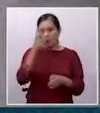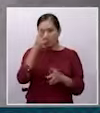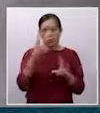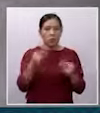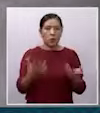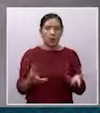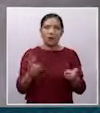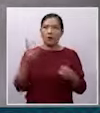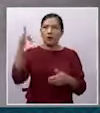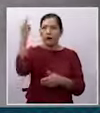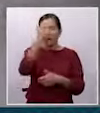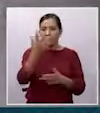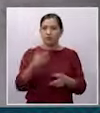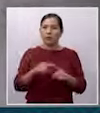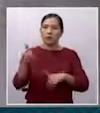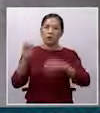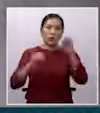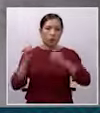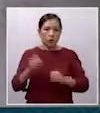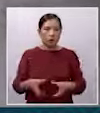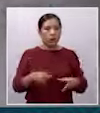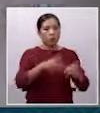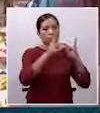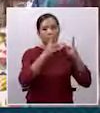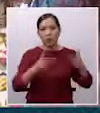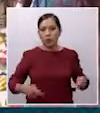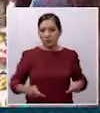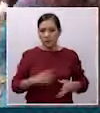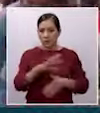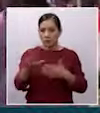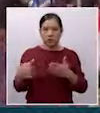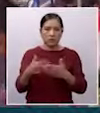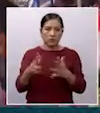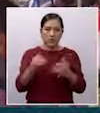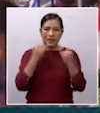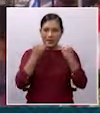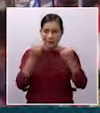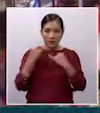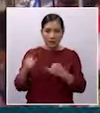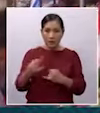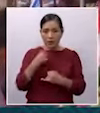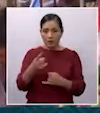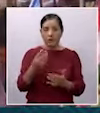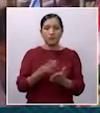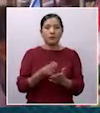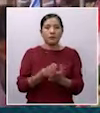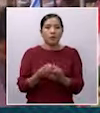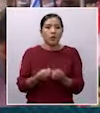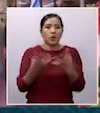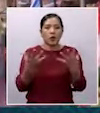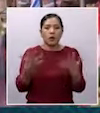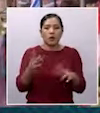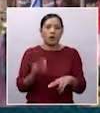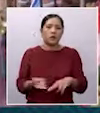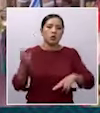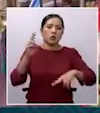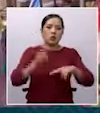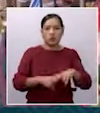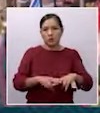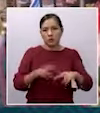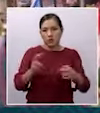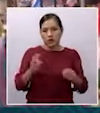situación en el Alto, en Oruro, en Potosí mismo. Tenemos reportes que el precio también se ha subido de